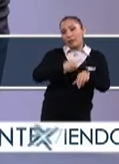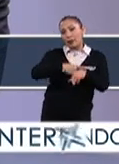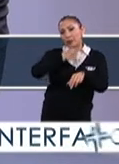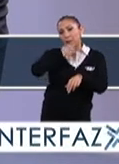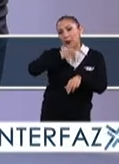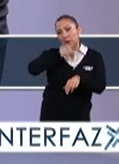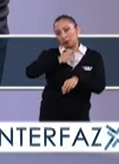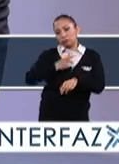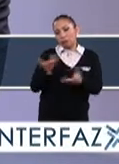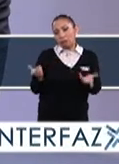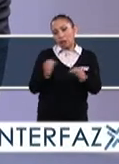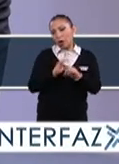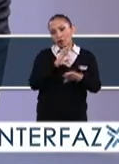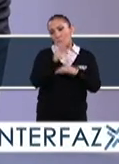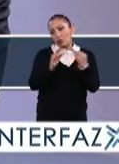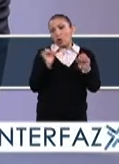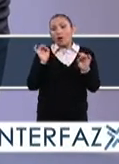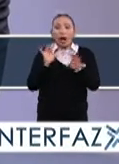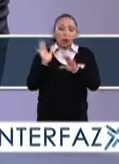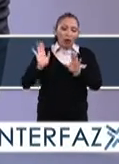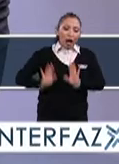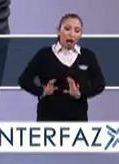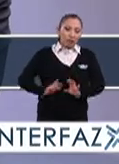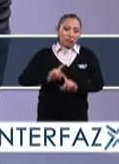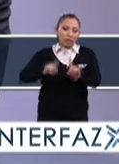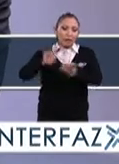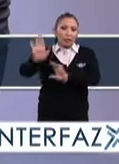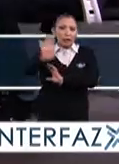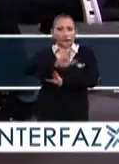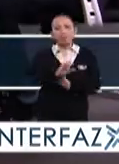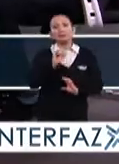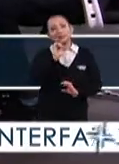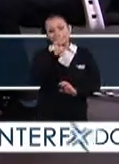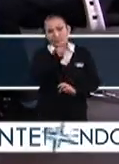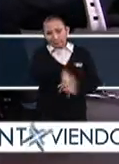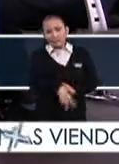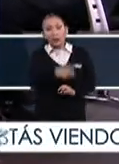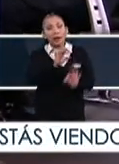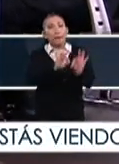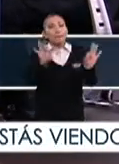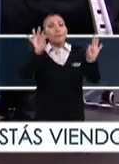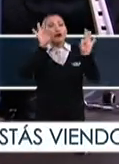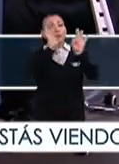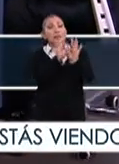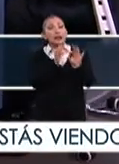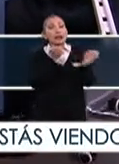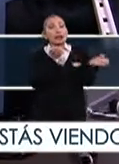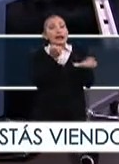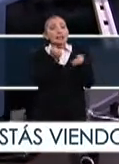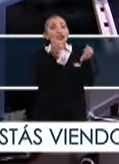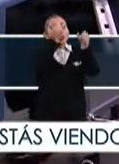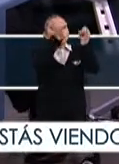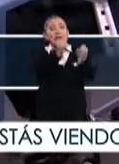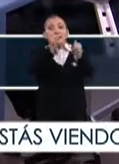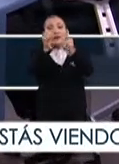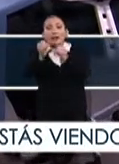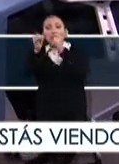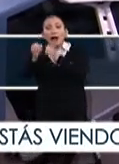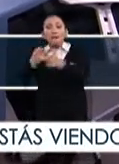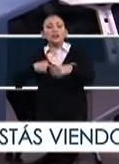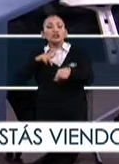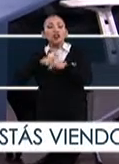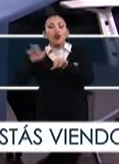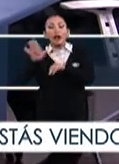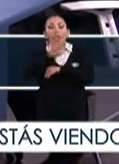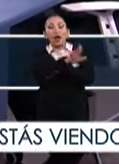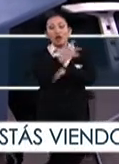diabetes, porque obviamente todos pueden tener algunas características distintas. Exactamente, entonces es bien importante que sea un ejercicio individualizado, ¿no? Generalmente